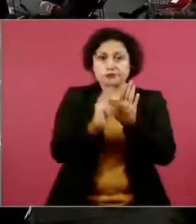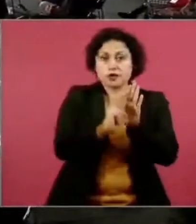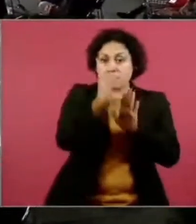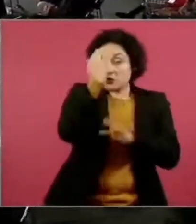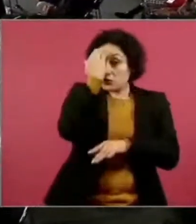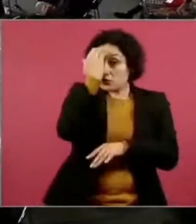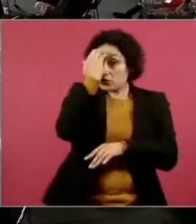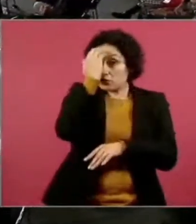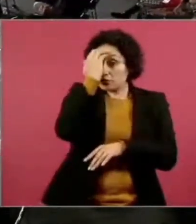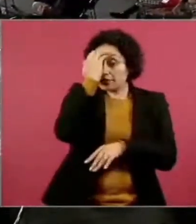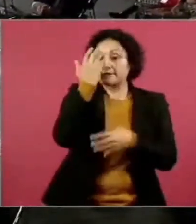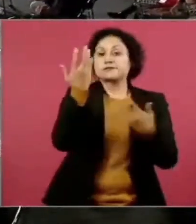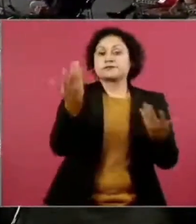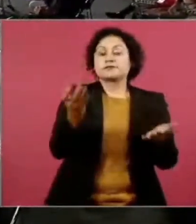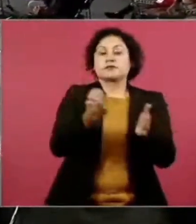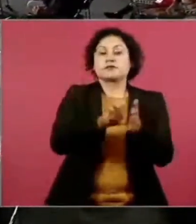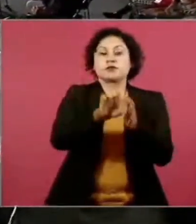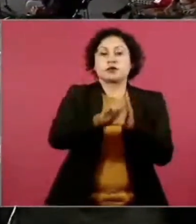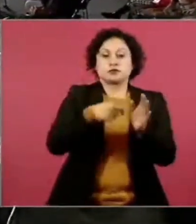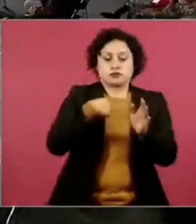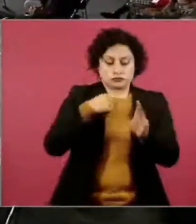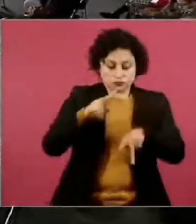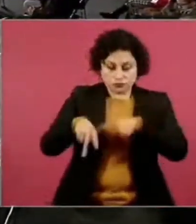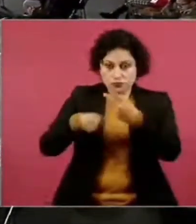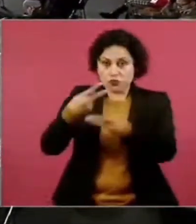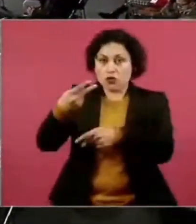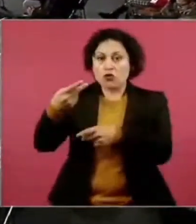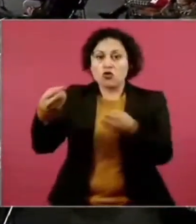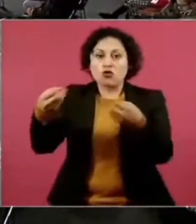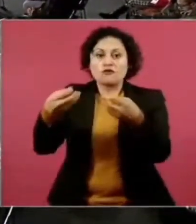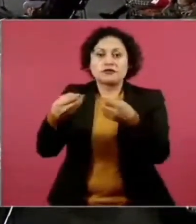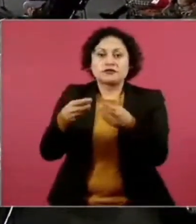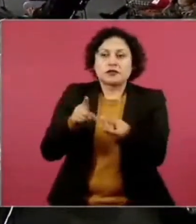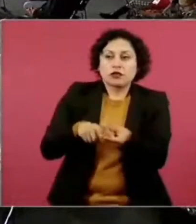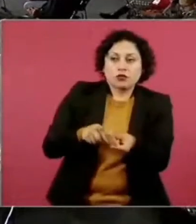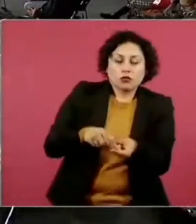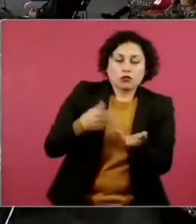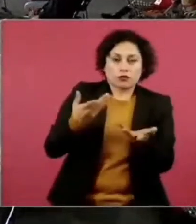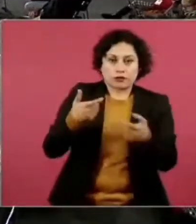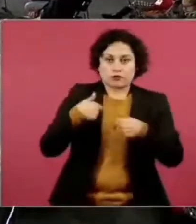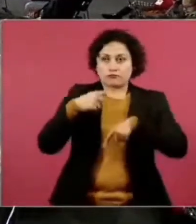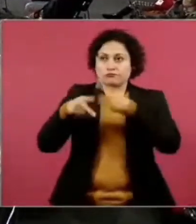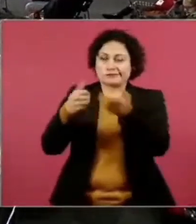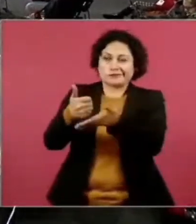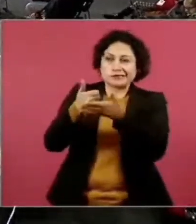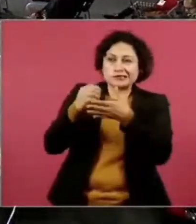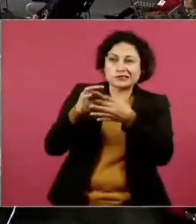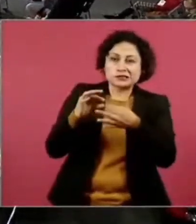a qué oficina acudir en busca de apoyo.